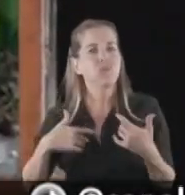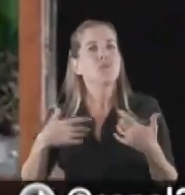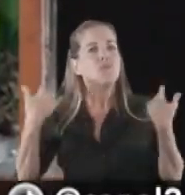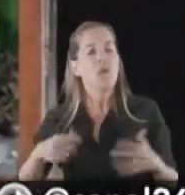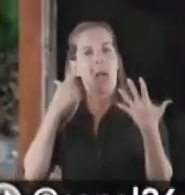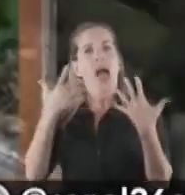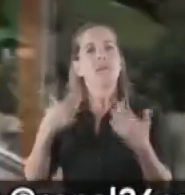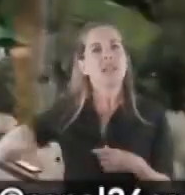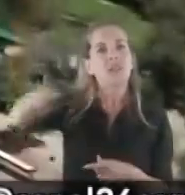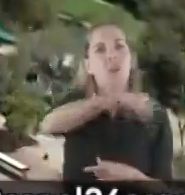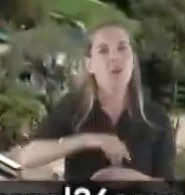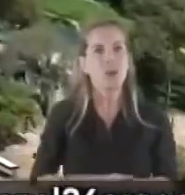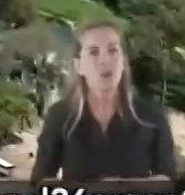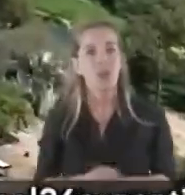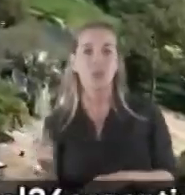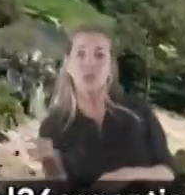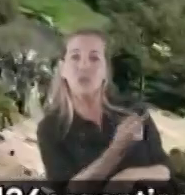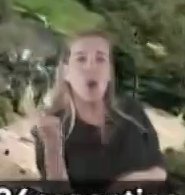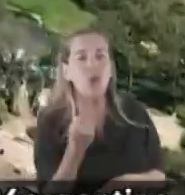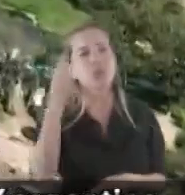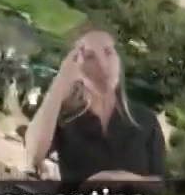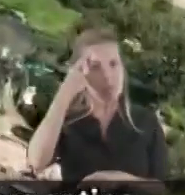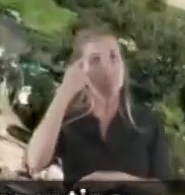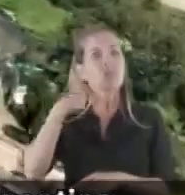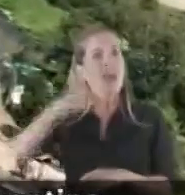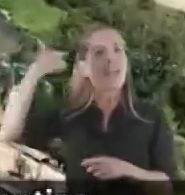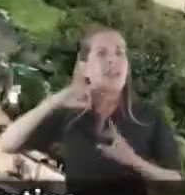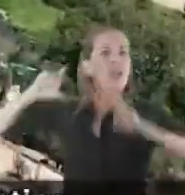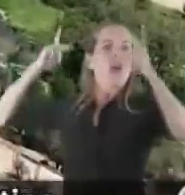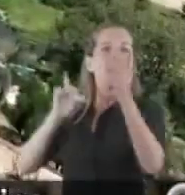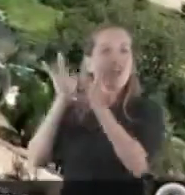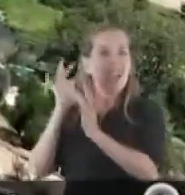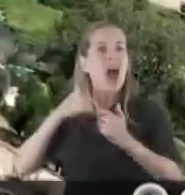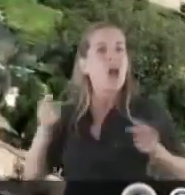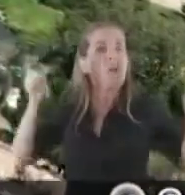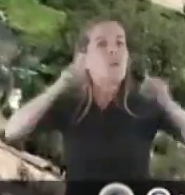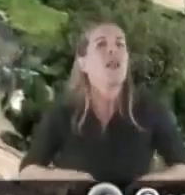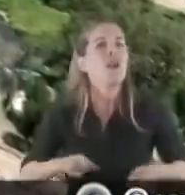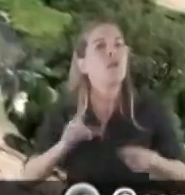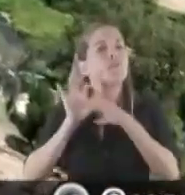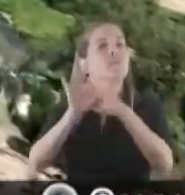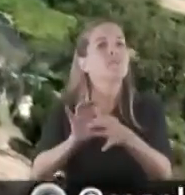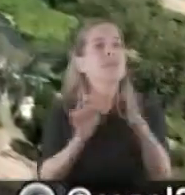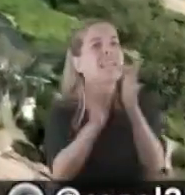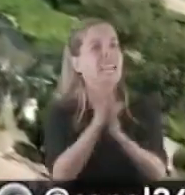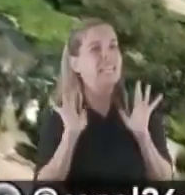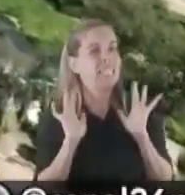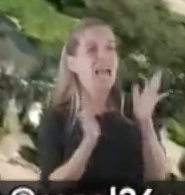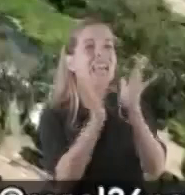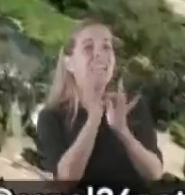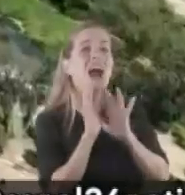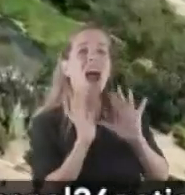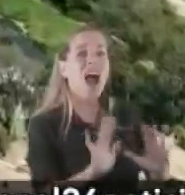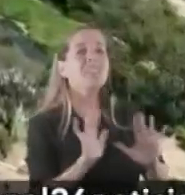admiración por ellos. Son los que me reconcilian día a día con la Iglesia. Porque la iglesia es eso, ¿eh? Es